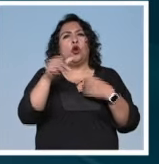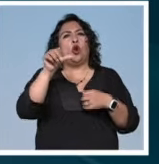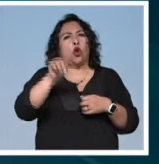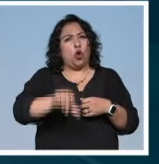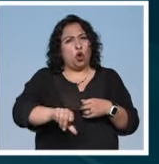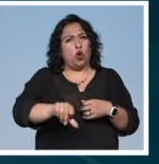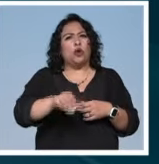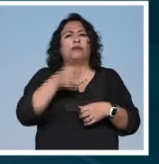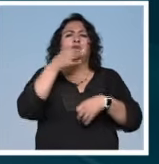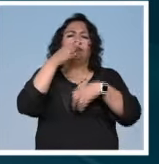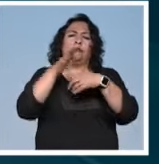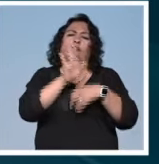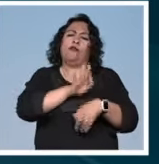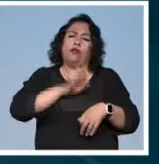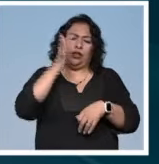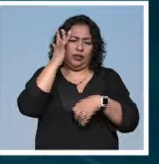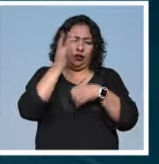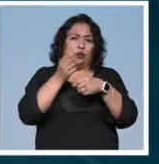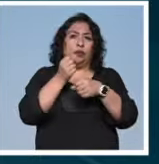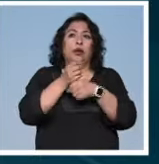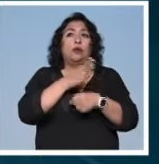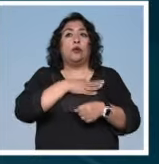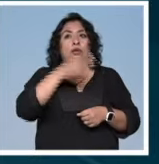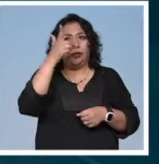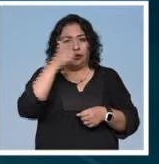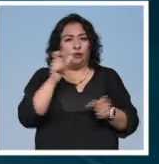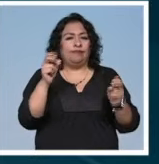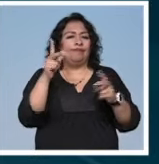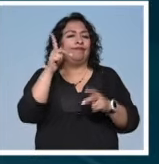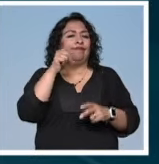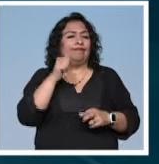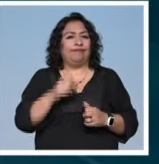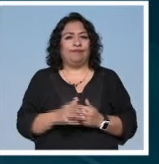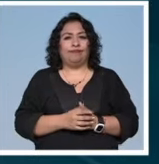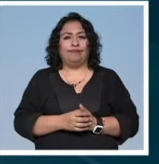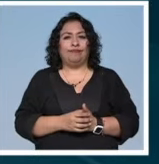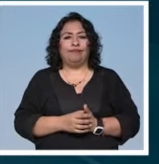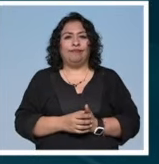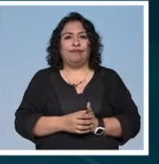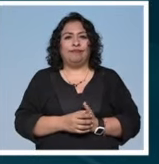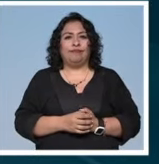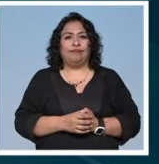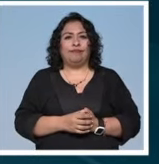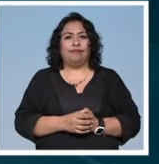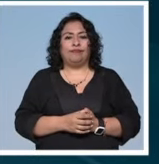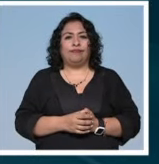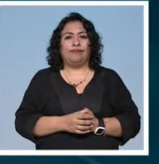decimos feliz cumpleaños, Phil Collins. Muy buenas noches, hasta mañana.